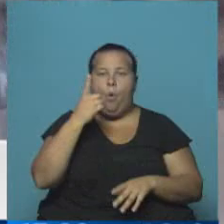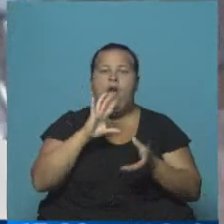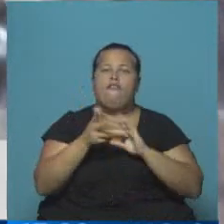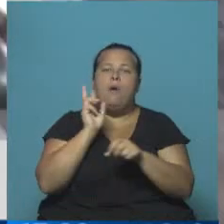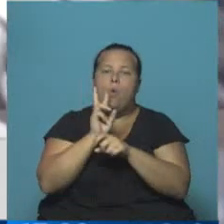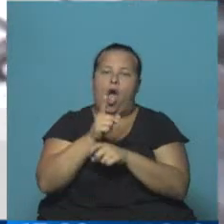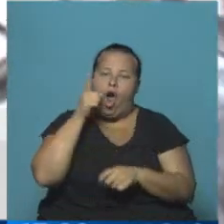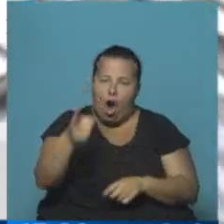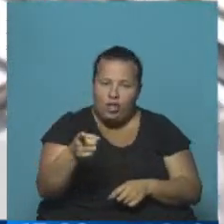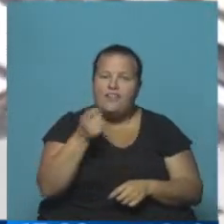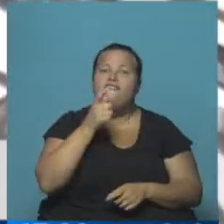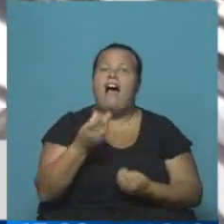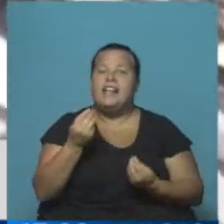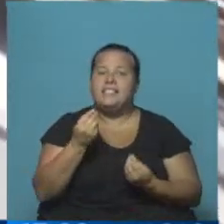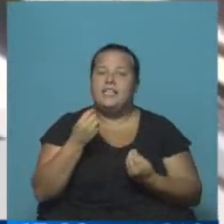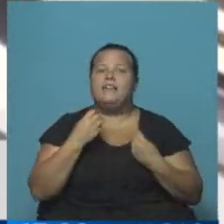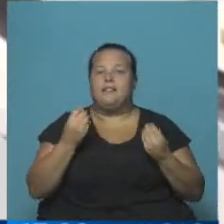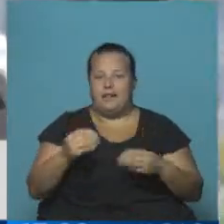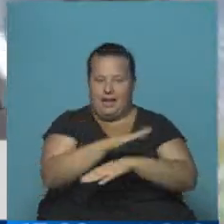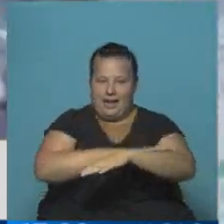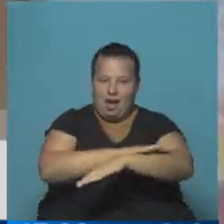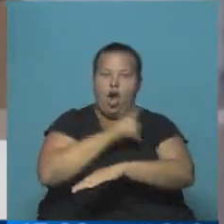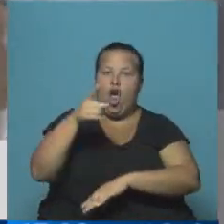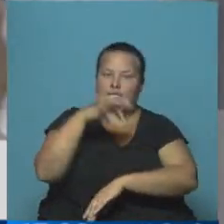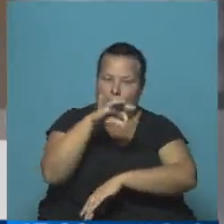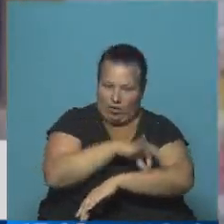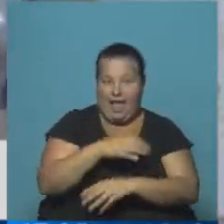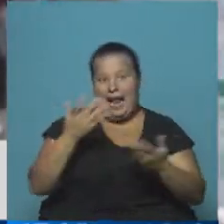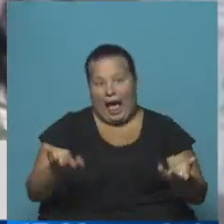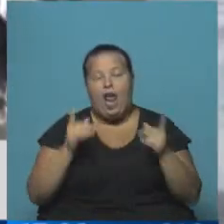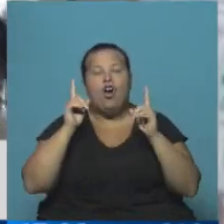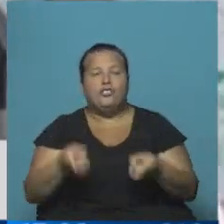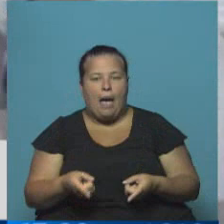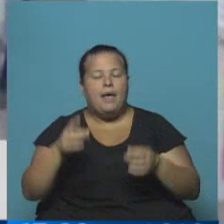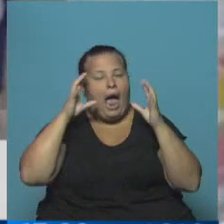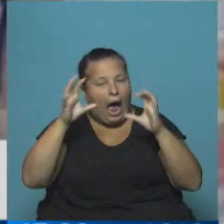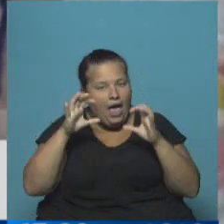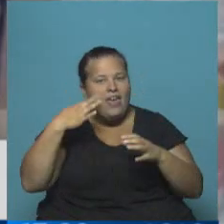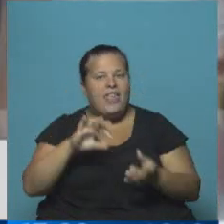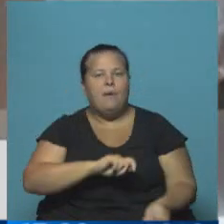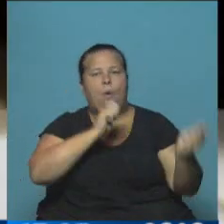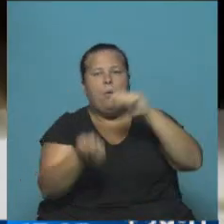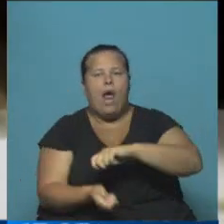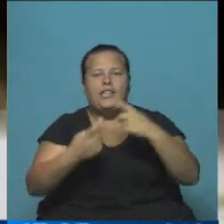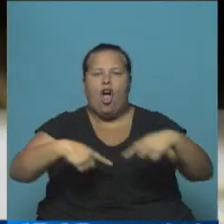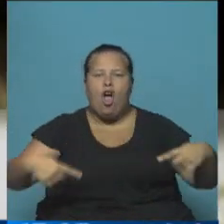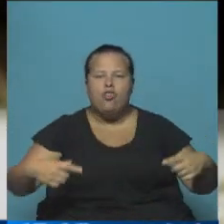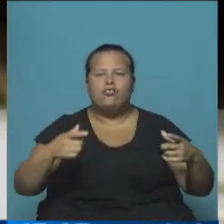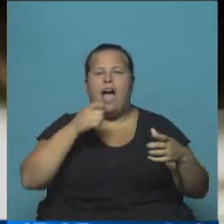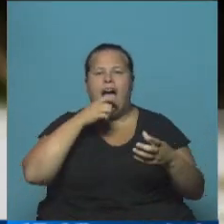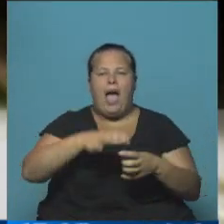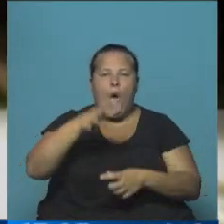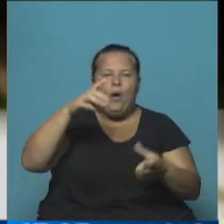prevención por supuesto más fáciles es usar repelente por supuesto además de recordar que hay que dar vuelta todos los